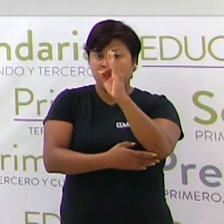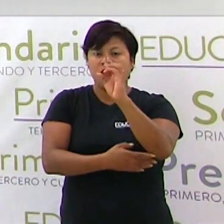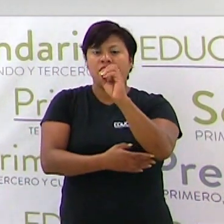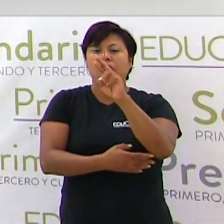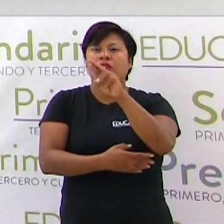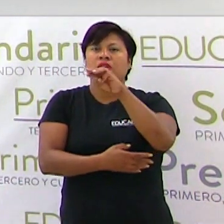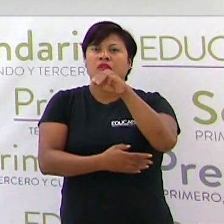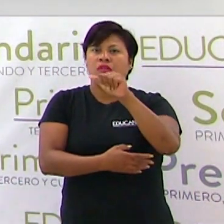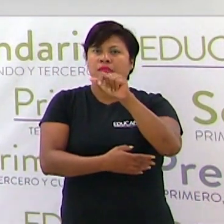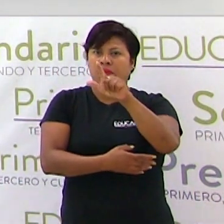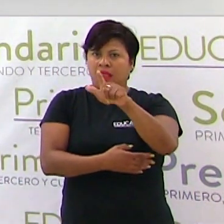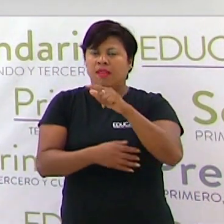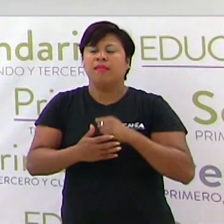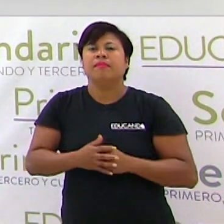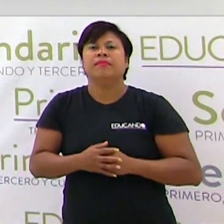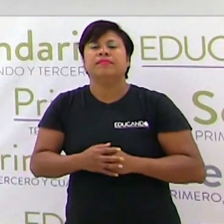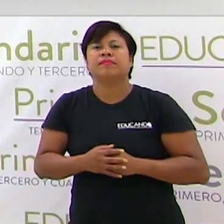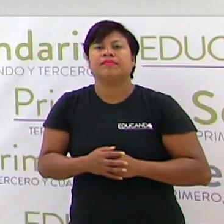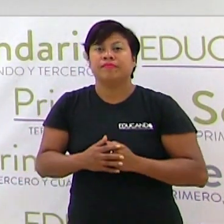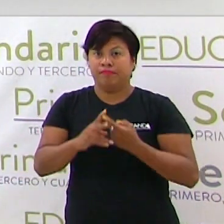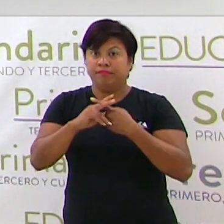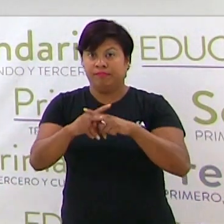Recuérdenlo bien. Dice así.